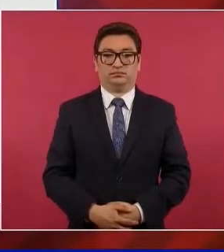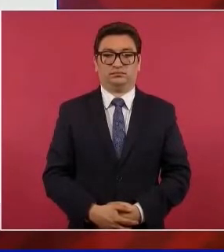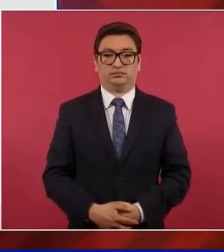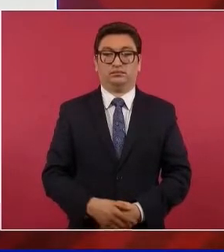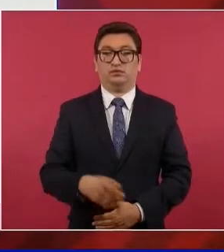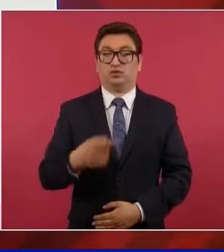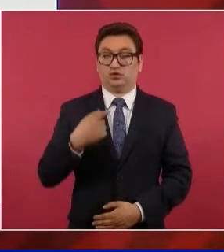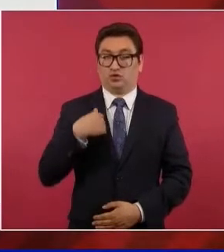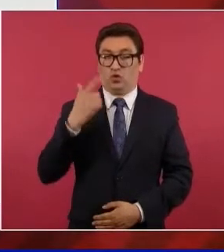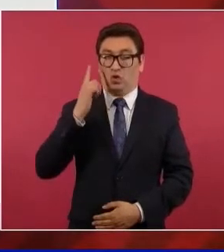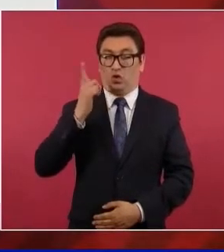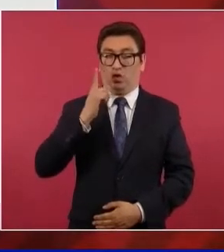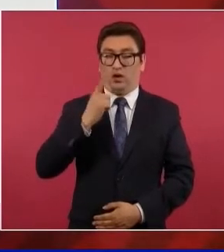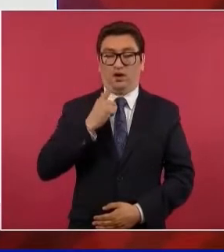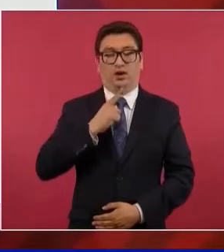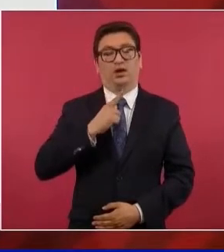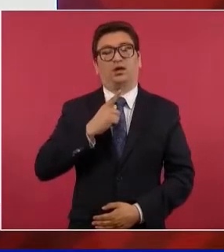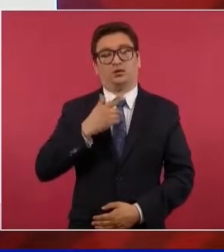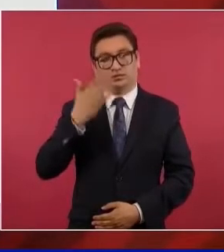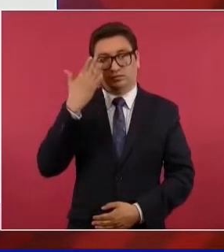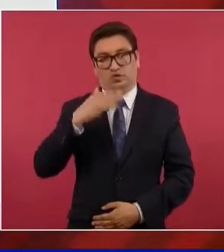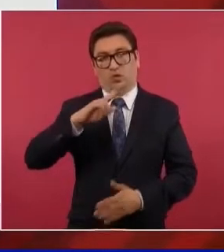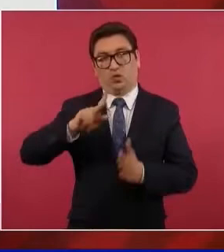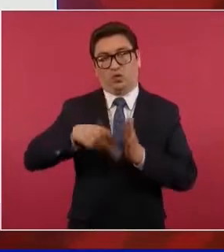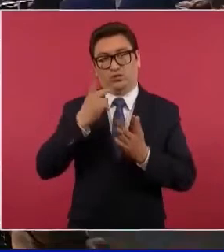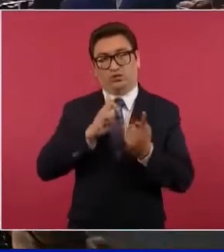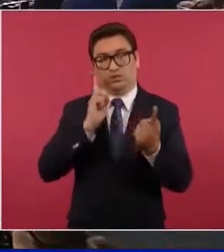con agrado volverlo a ver pronto.